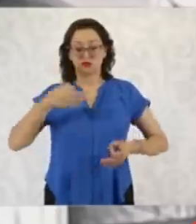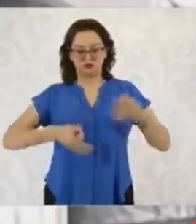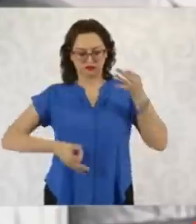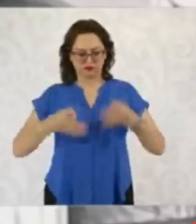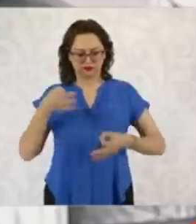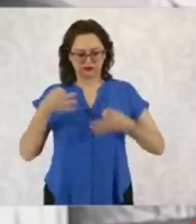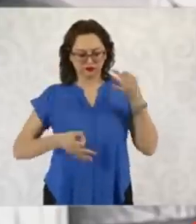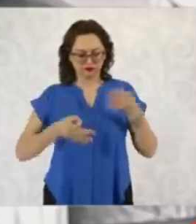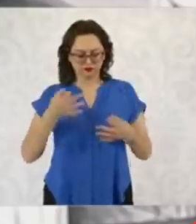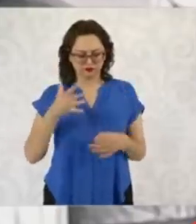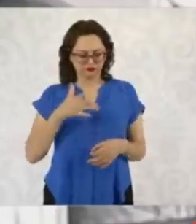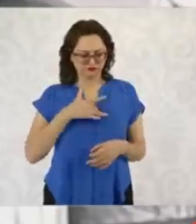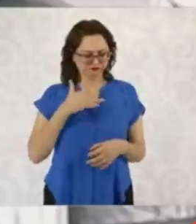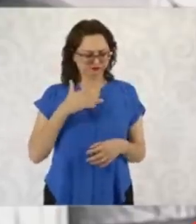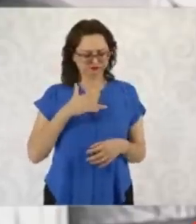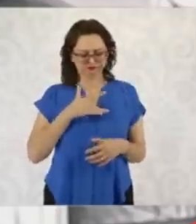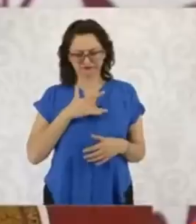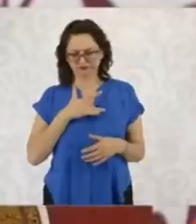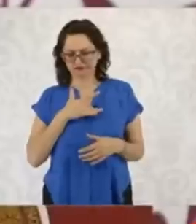que habíamos